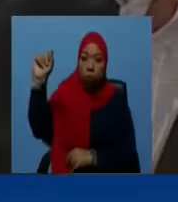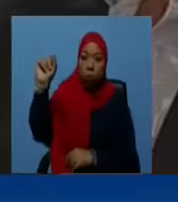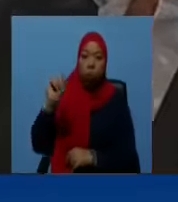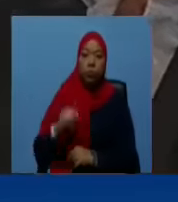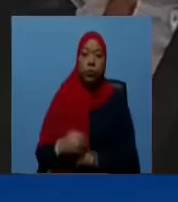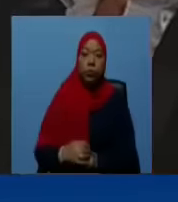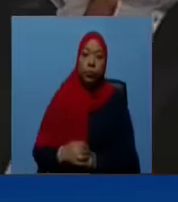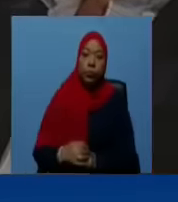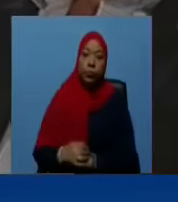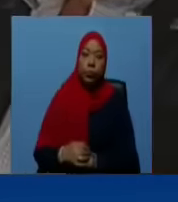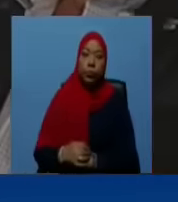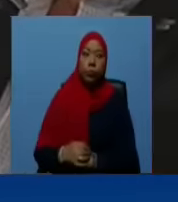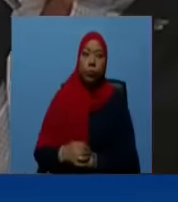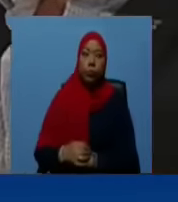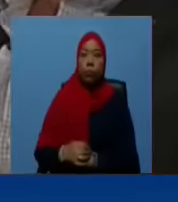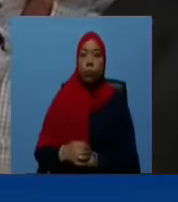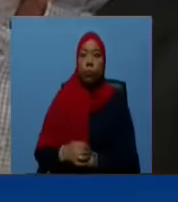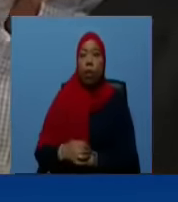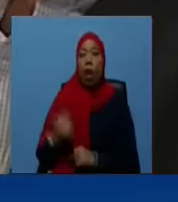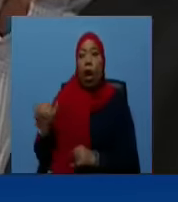Ya han regresado